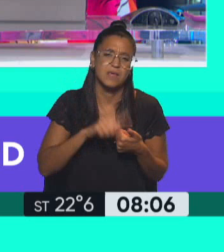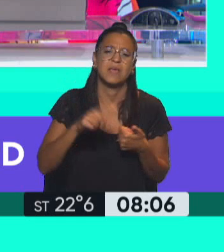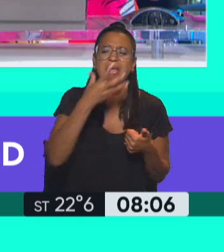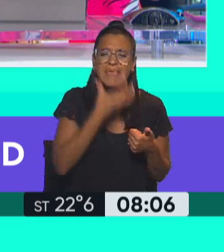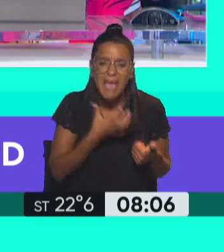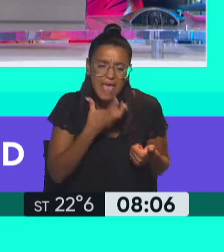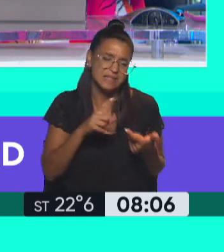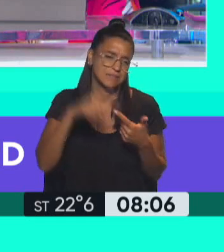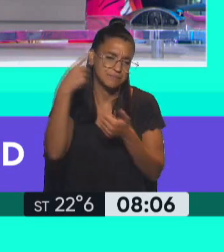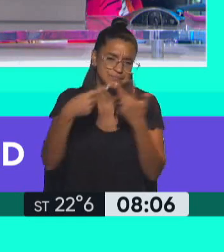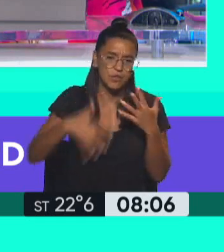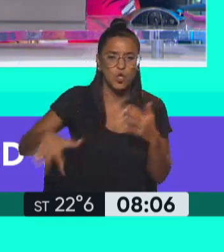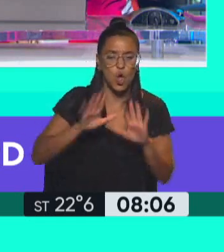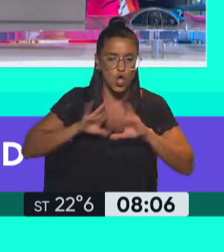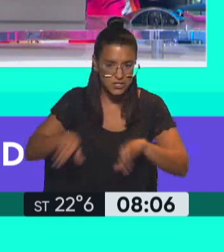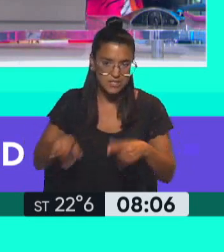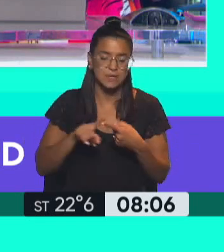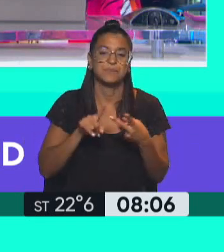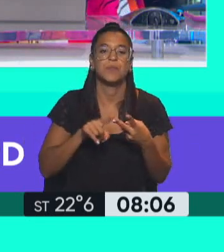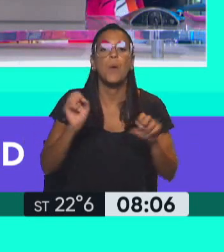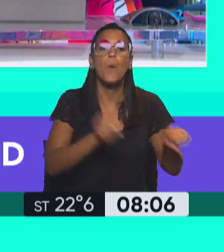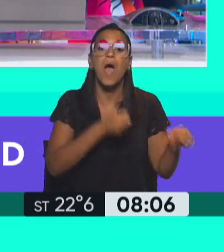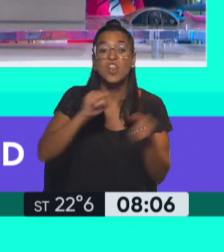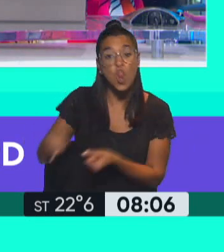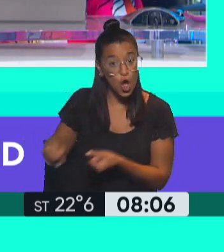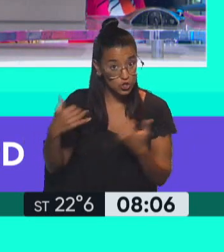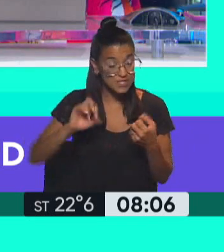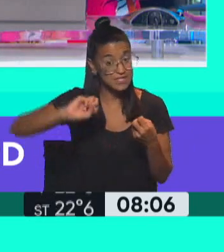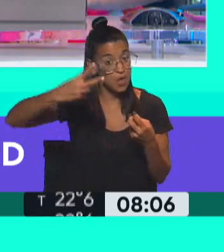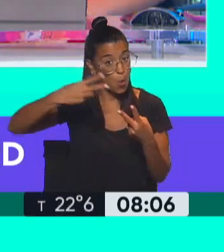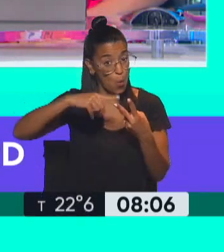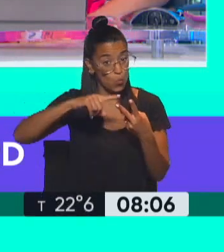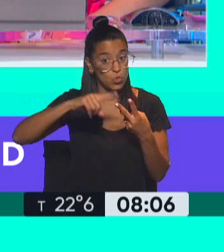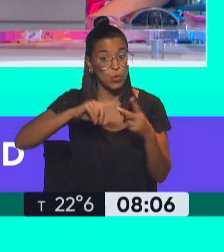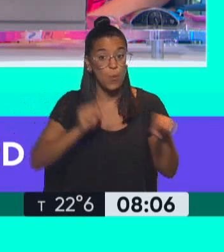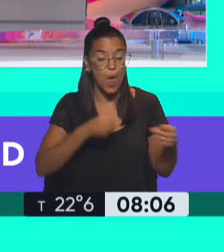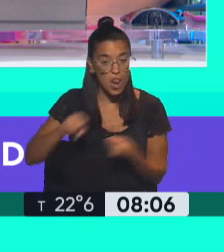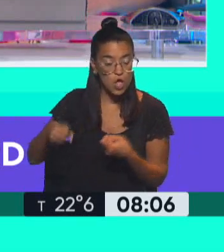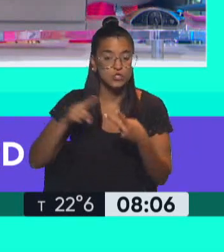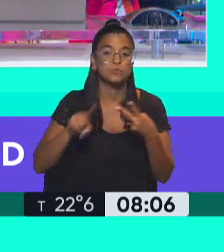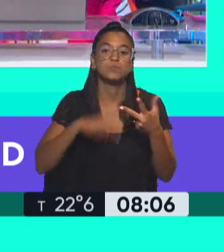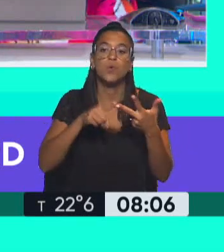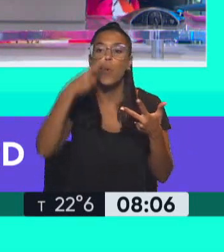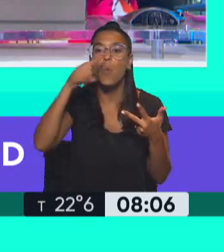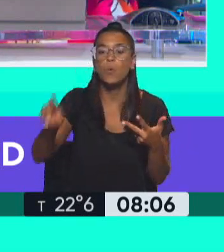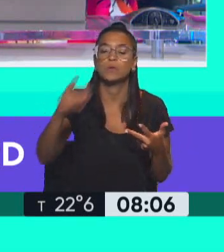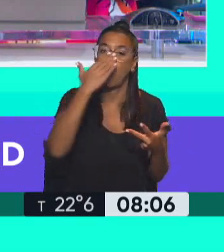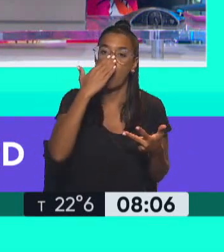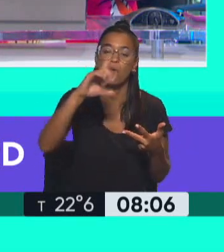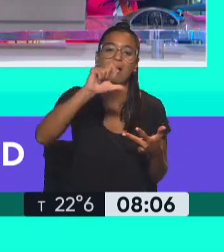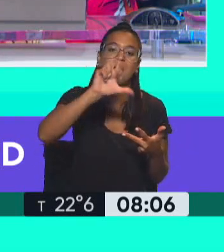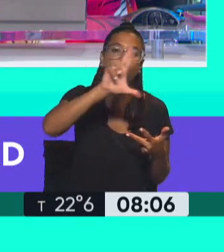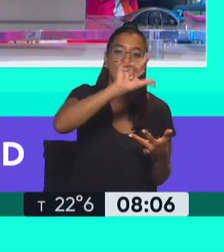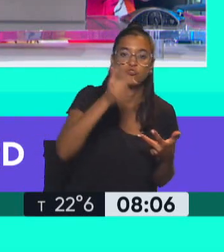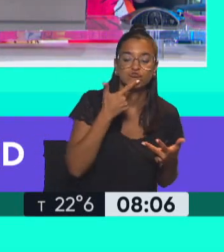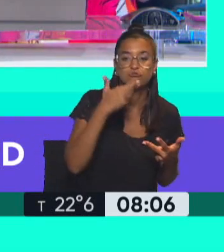gesell pero bueno todo el partido la costa bariloche es el segundo destino muy solicitado y por último villa carlos paz el informe